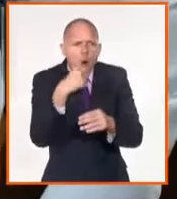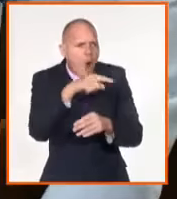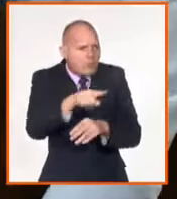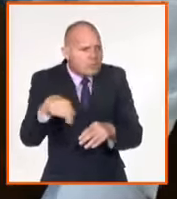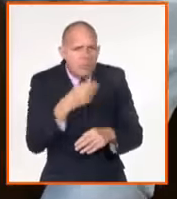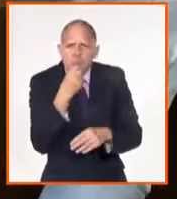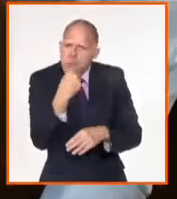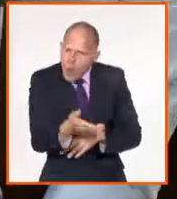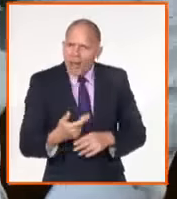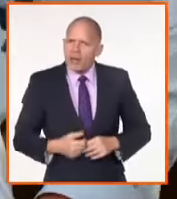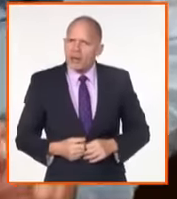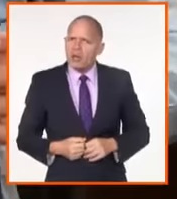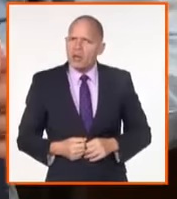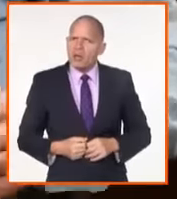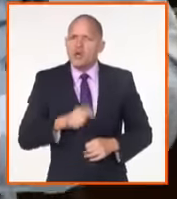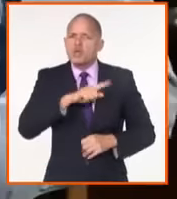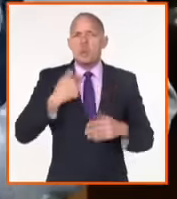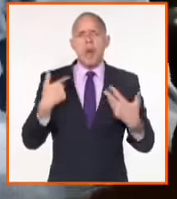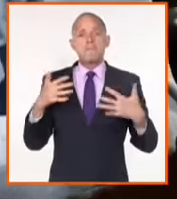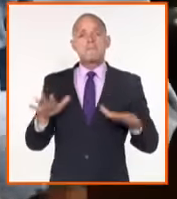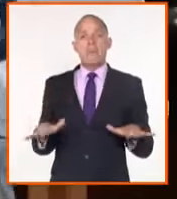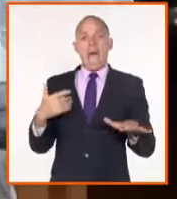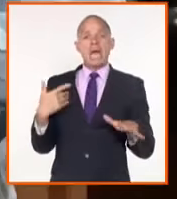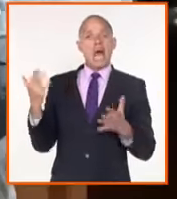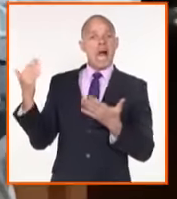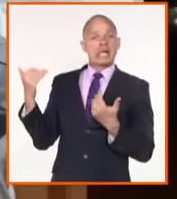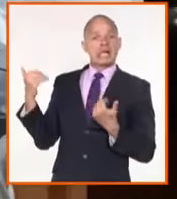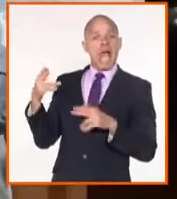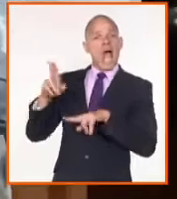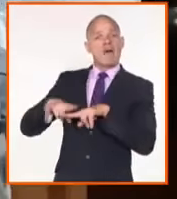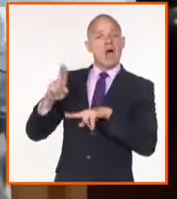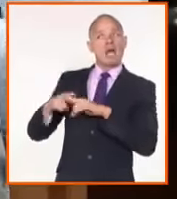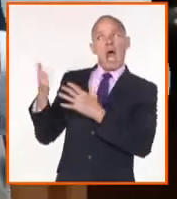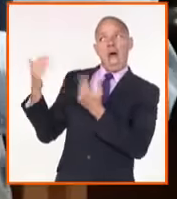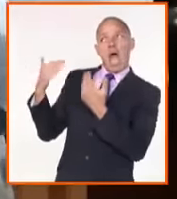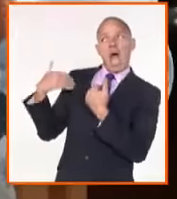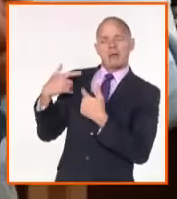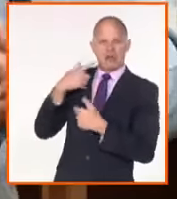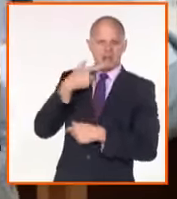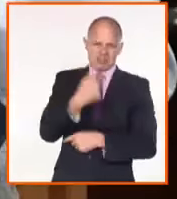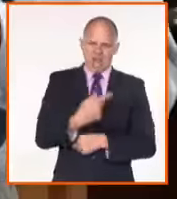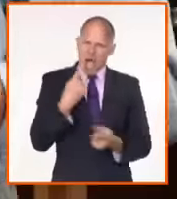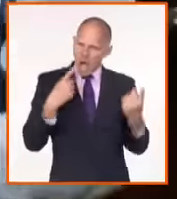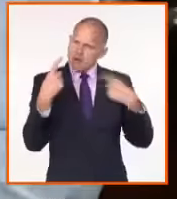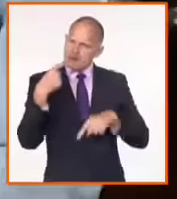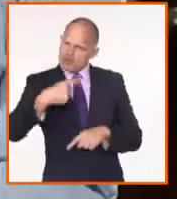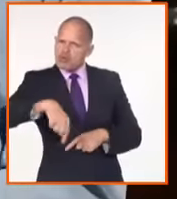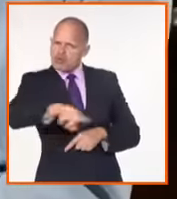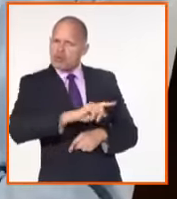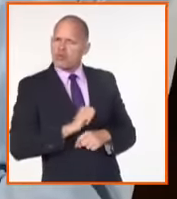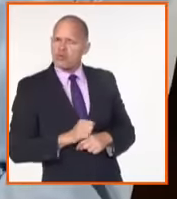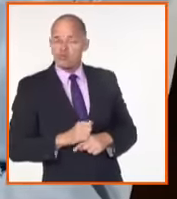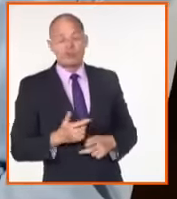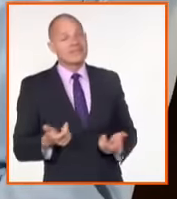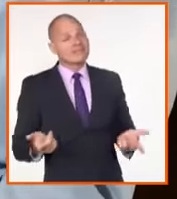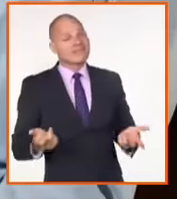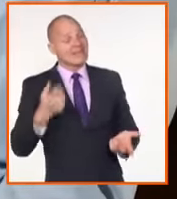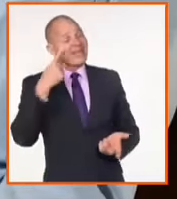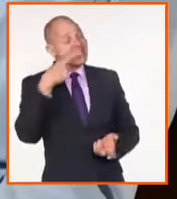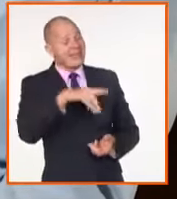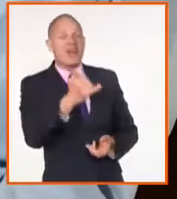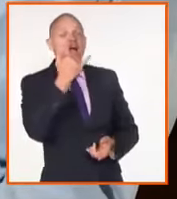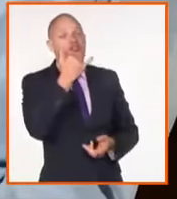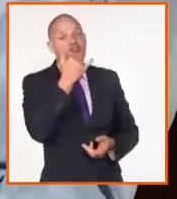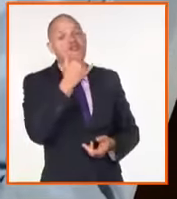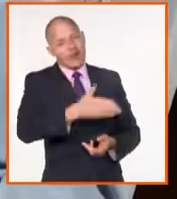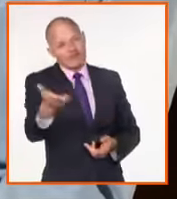otros. Entonces todo eso también tenemos que... Eso está dentro del proceso este de análisis de insuficiencias, de errores, que estamos